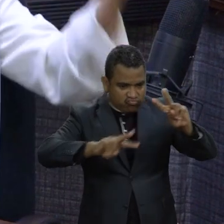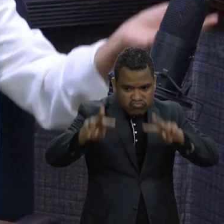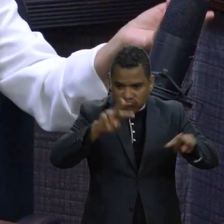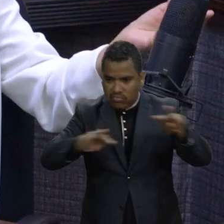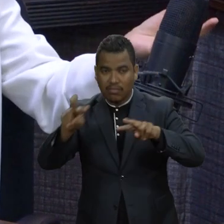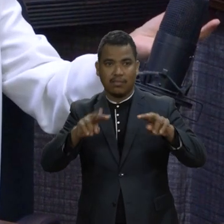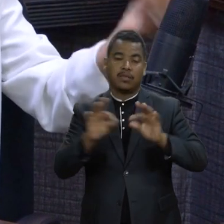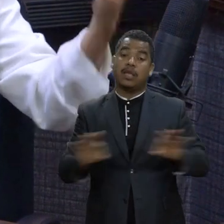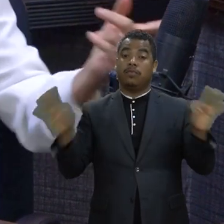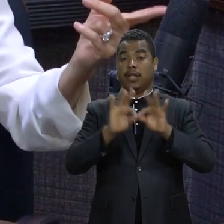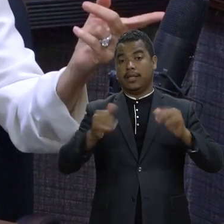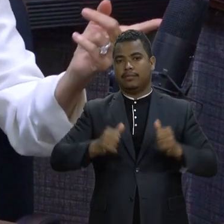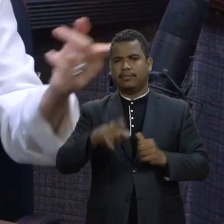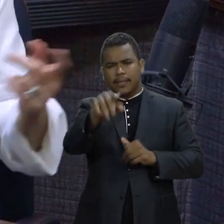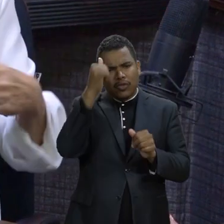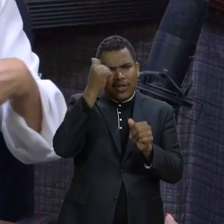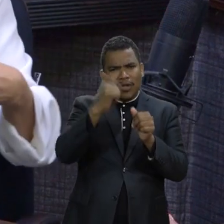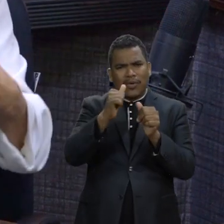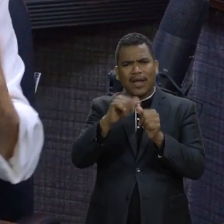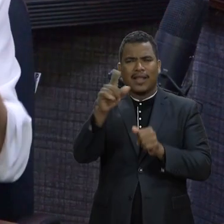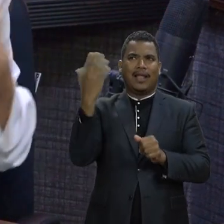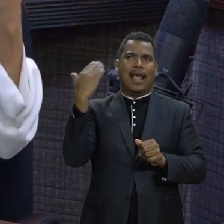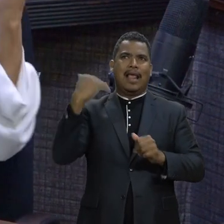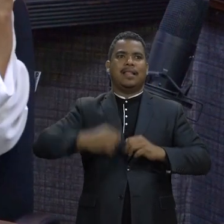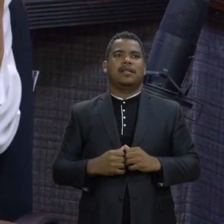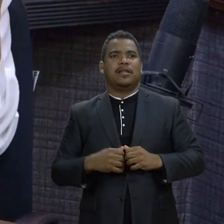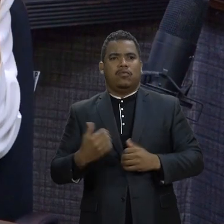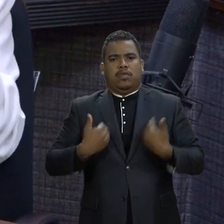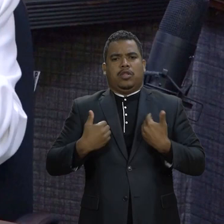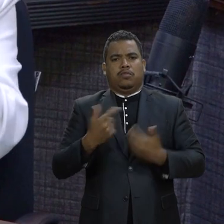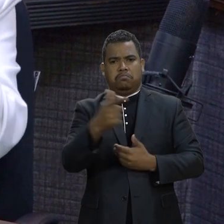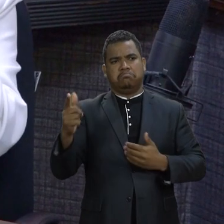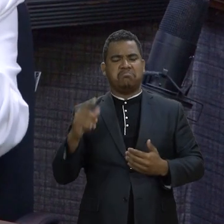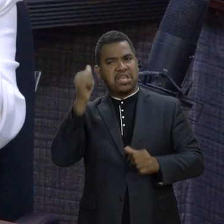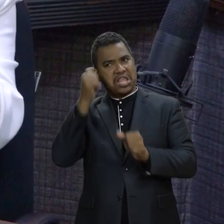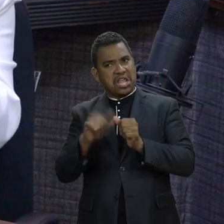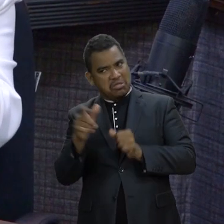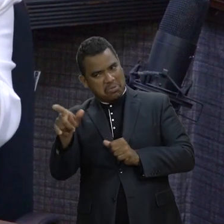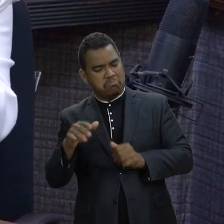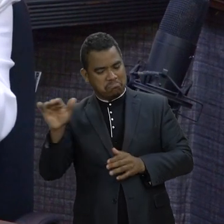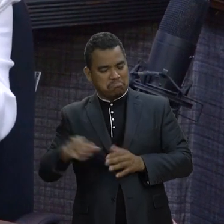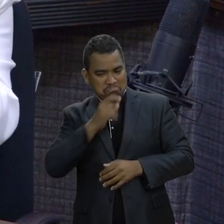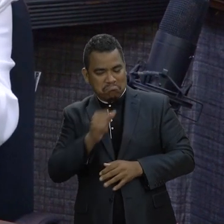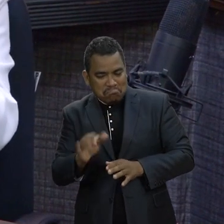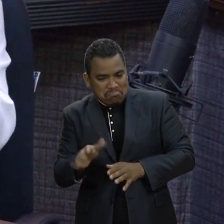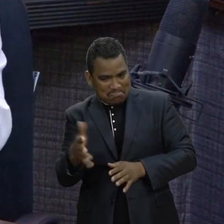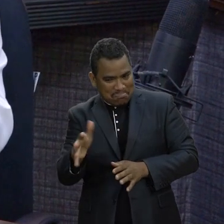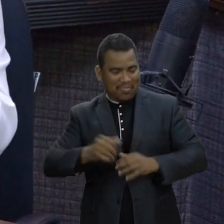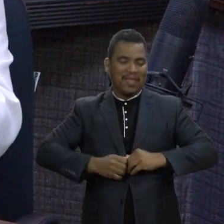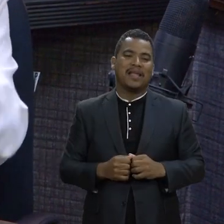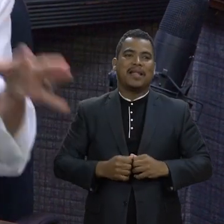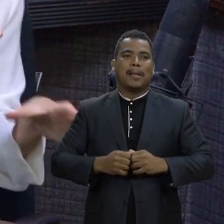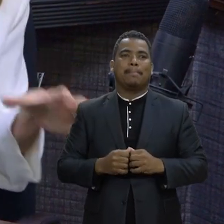llegaba a los sitios tarde y uno decía, pero si el presidente llega tarde, ¿por qué no puede llegar no? tarde? Okay, bueno. Mira cómo el ejemplo va